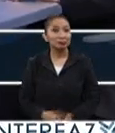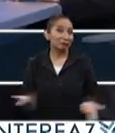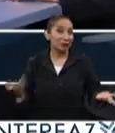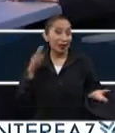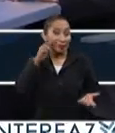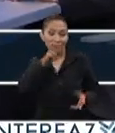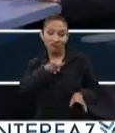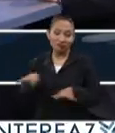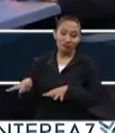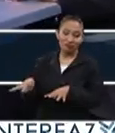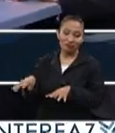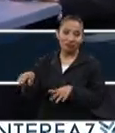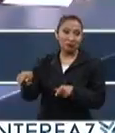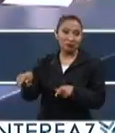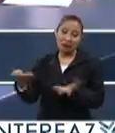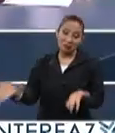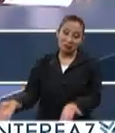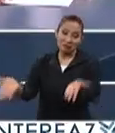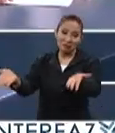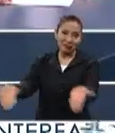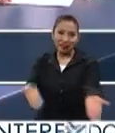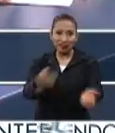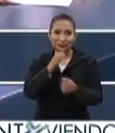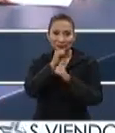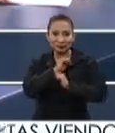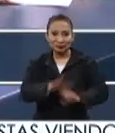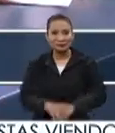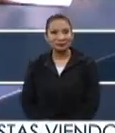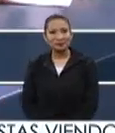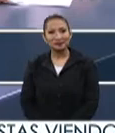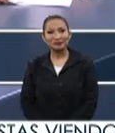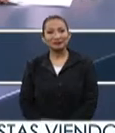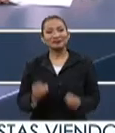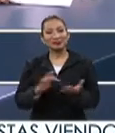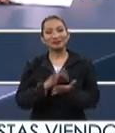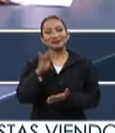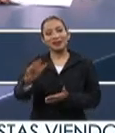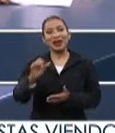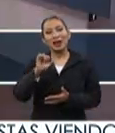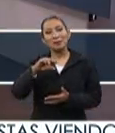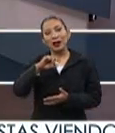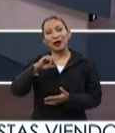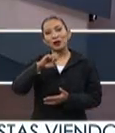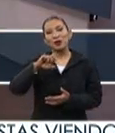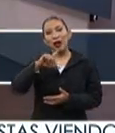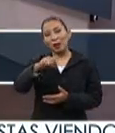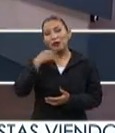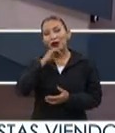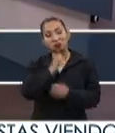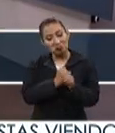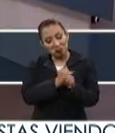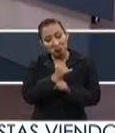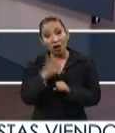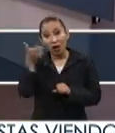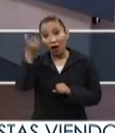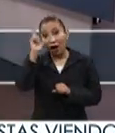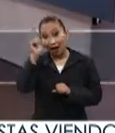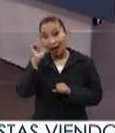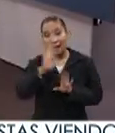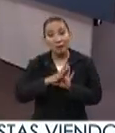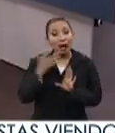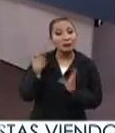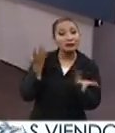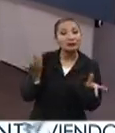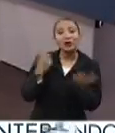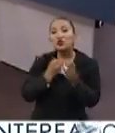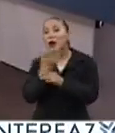nada más hay que voltear a verlos y a darles la difusión que se merecen. Claro. Perfecto. Pues muchas gracias Emanuel por este reportaje. Esperamos los nuevos con